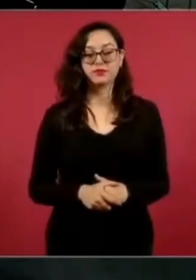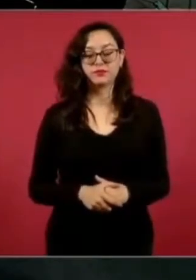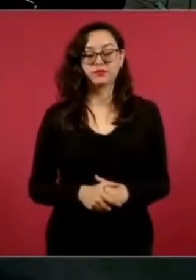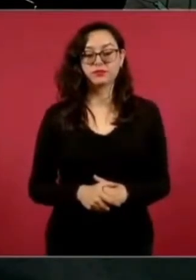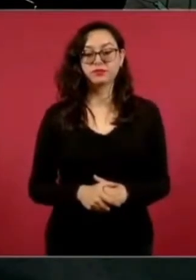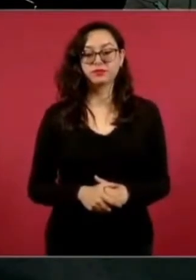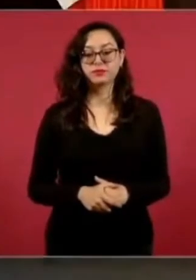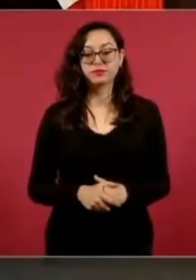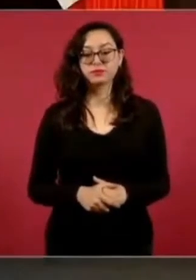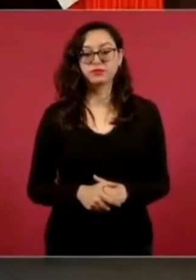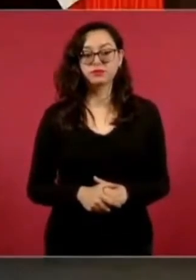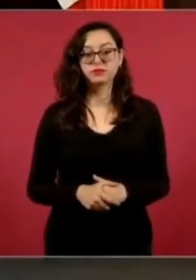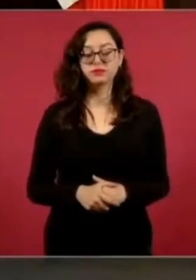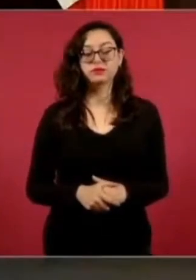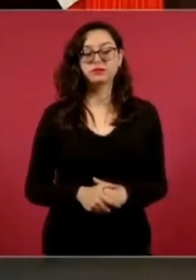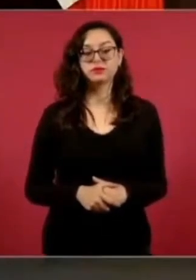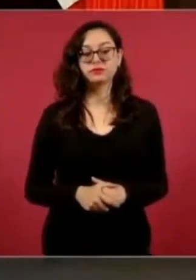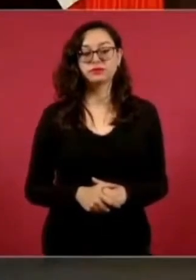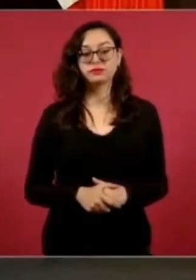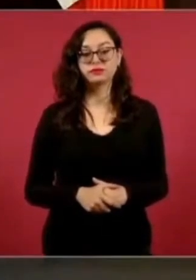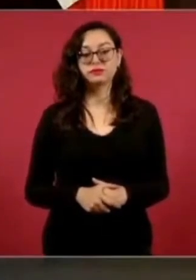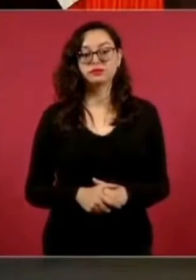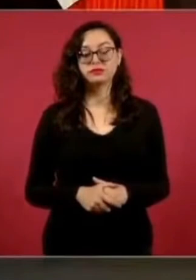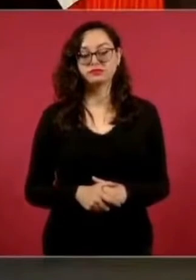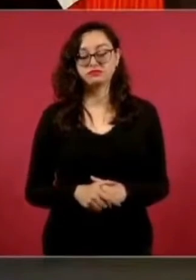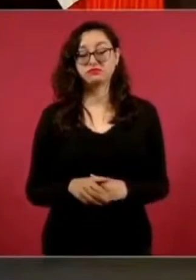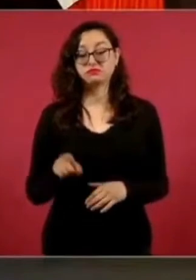pues por aquí debe estar, ¿no?